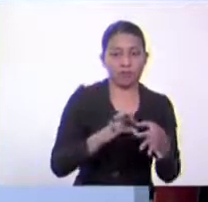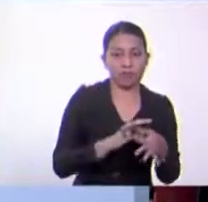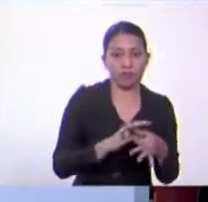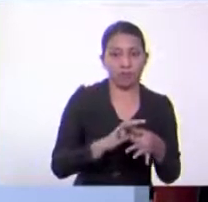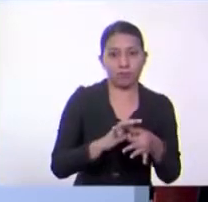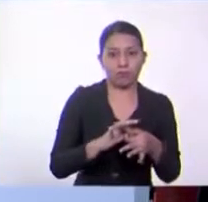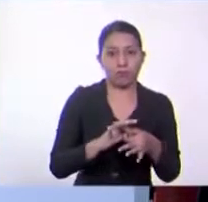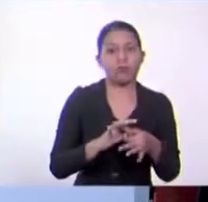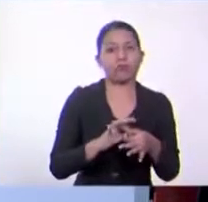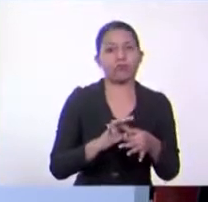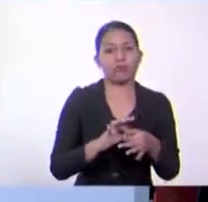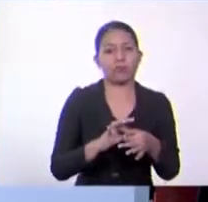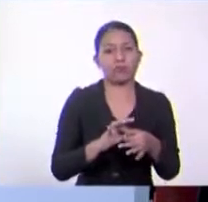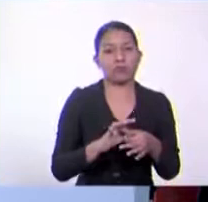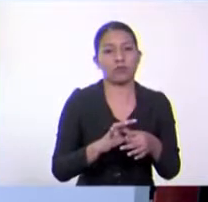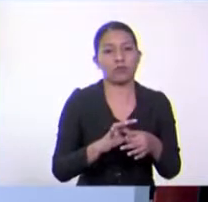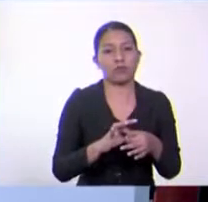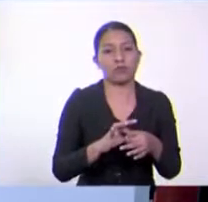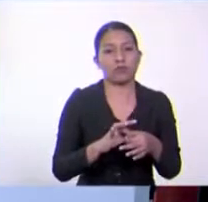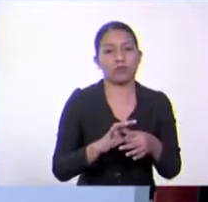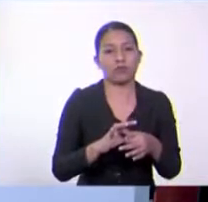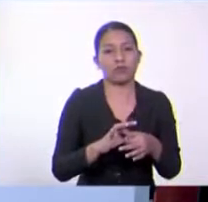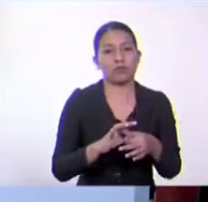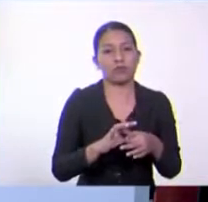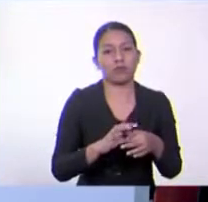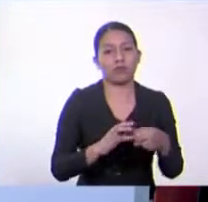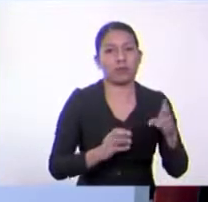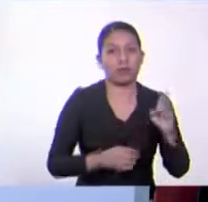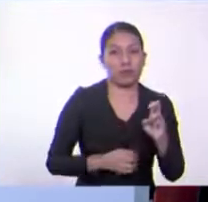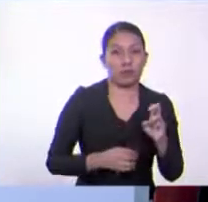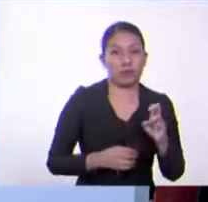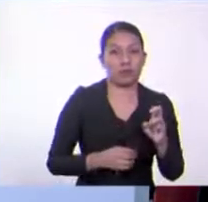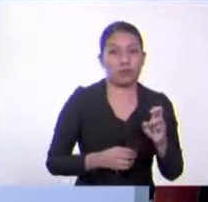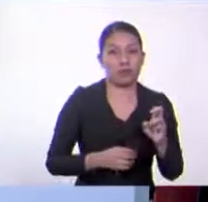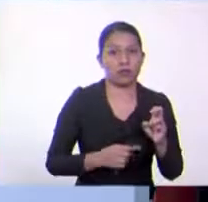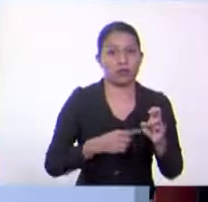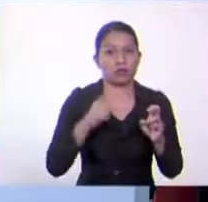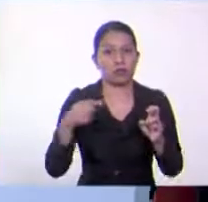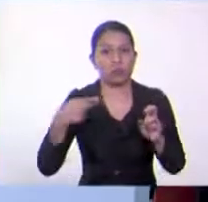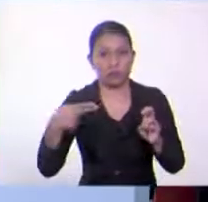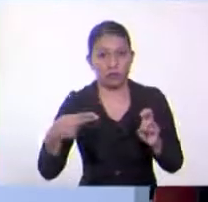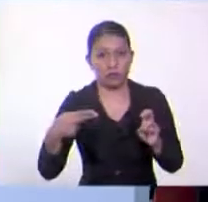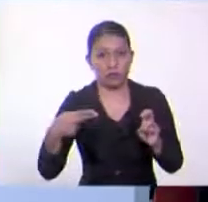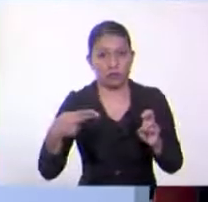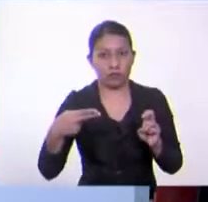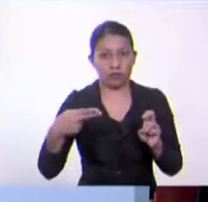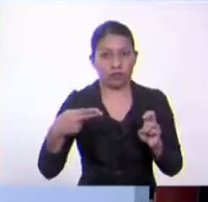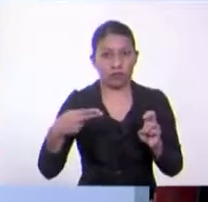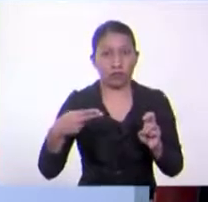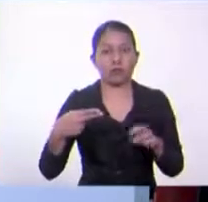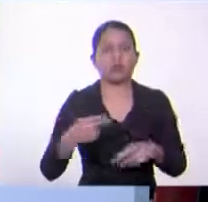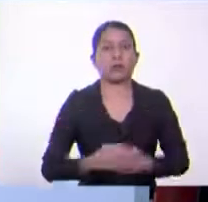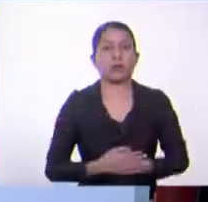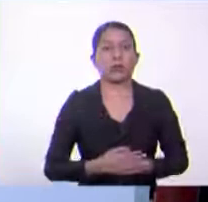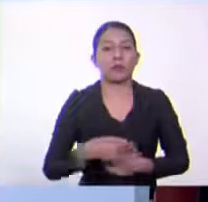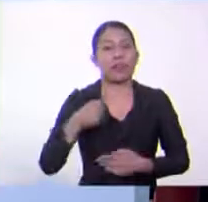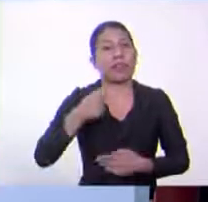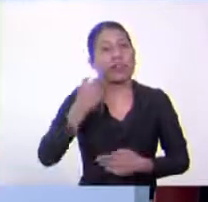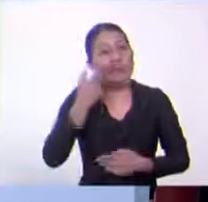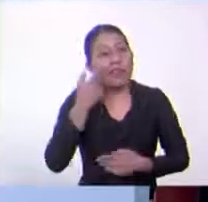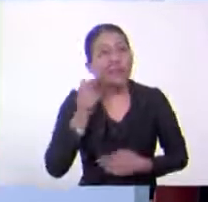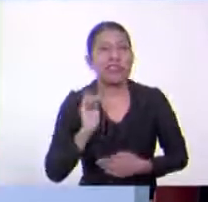la izquierda con los grupos R y a la derecha con hidrógeno. Tenemos aquí un ejemplo